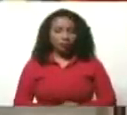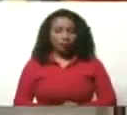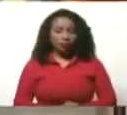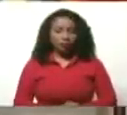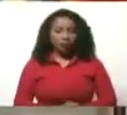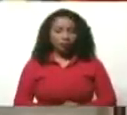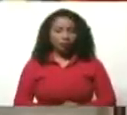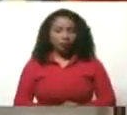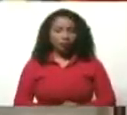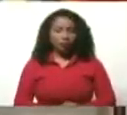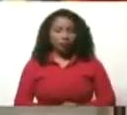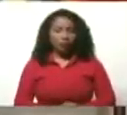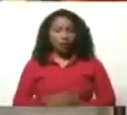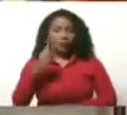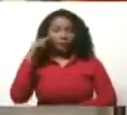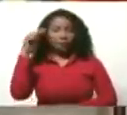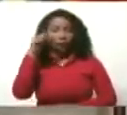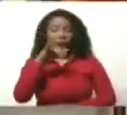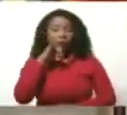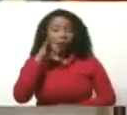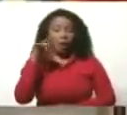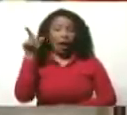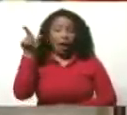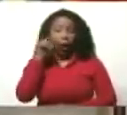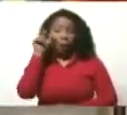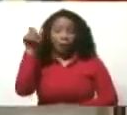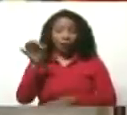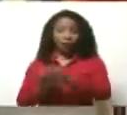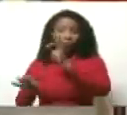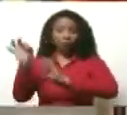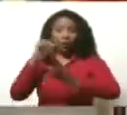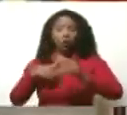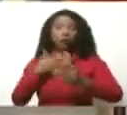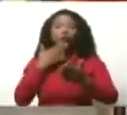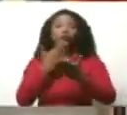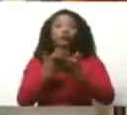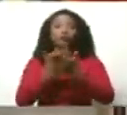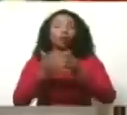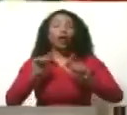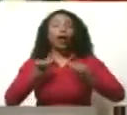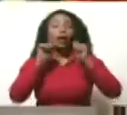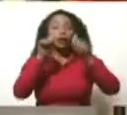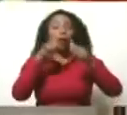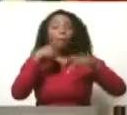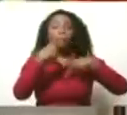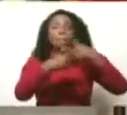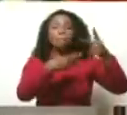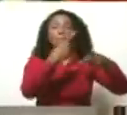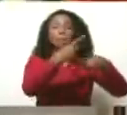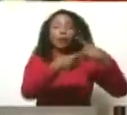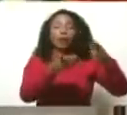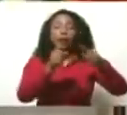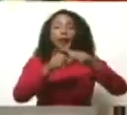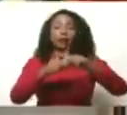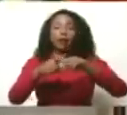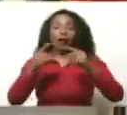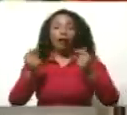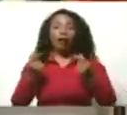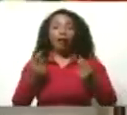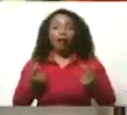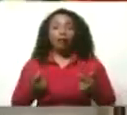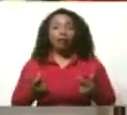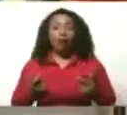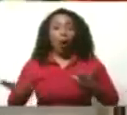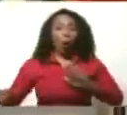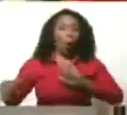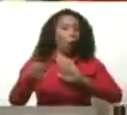En vista de las informaciones aportadas por Aular, hemos solicitado el inicio del proceso de extradición activa